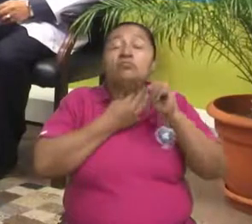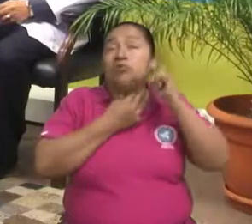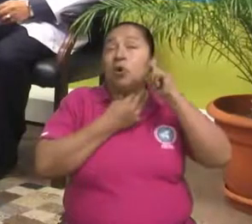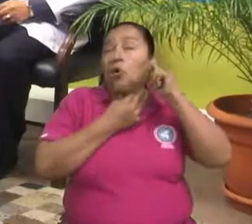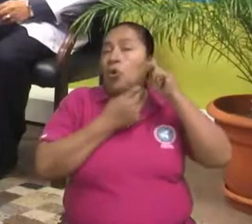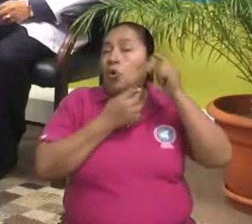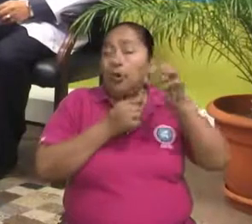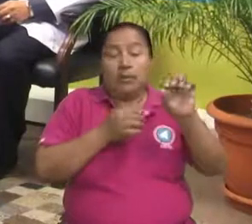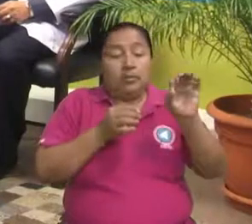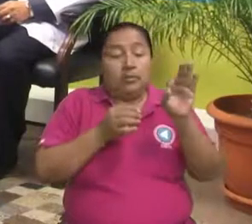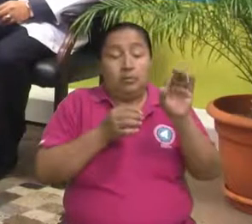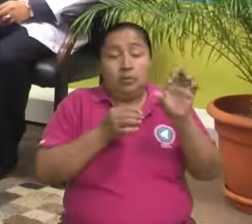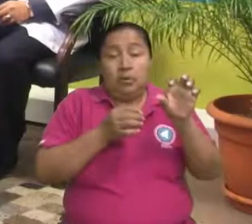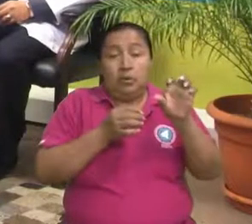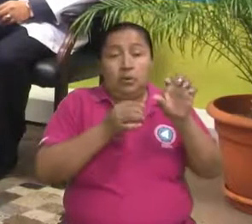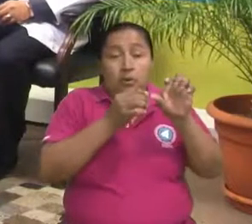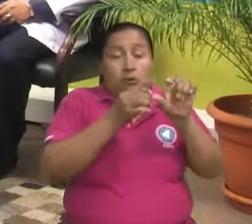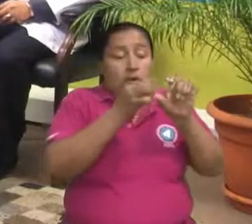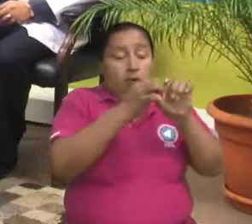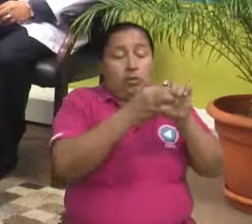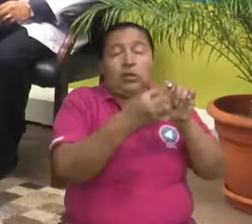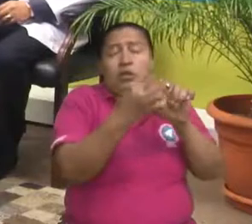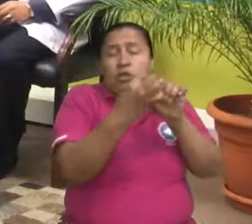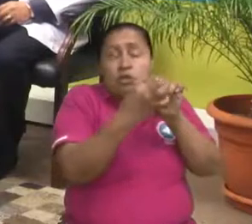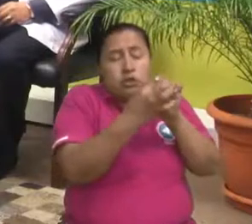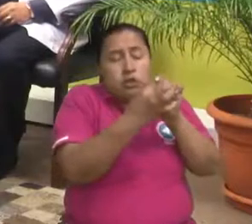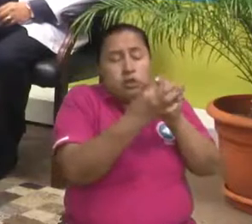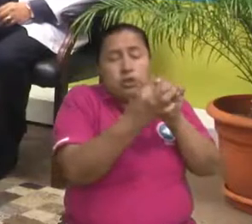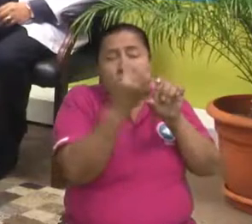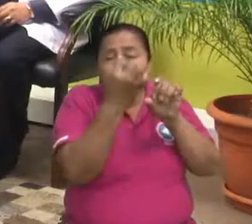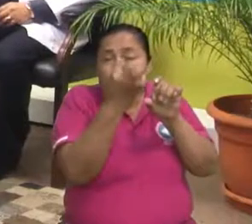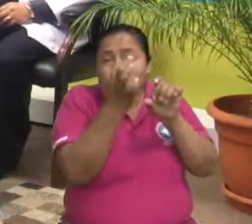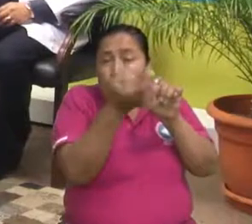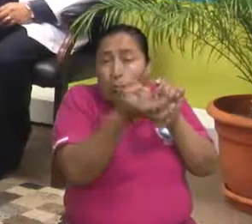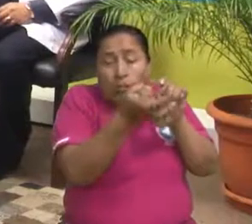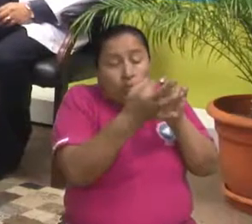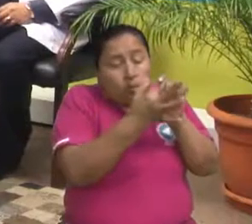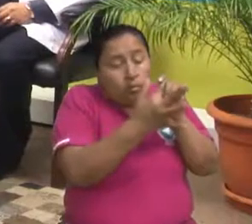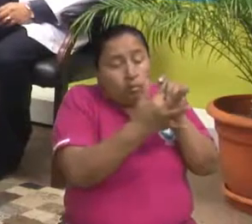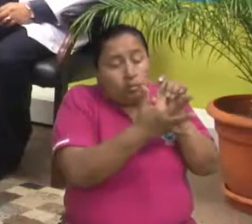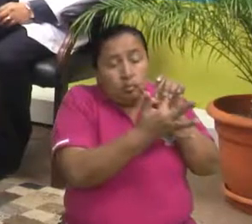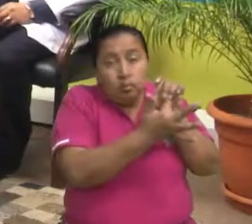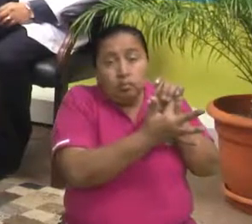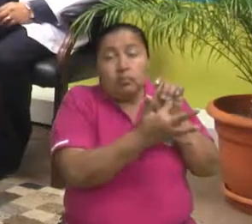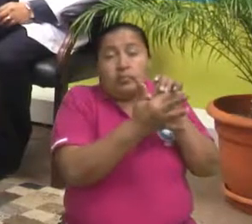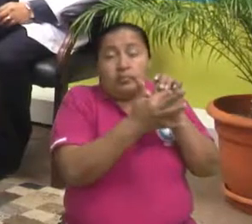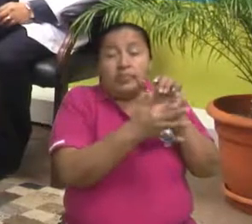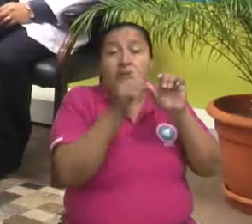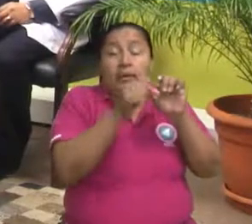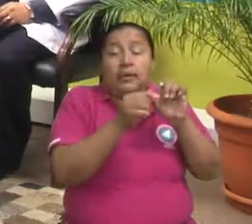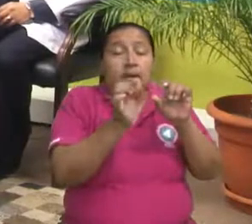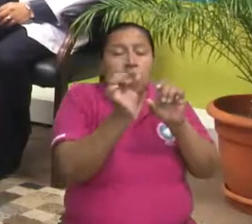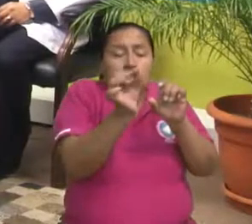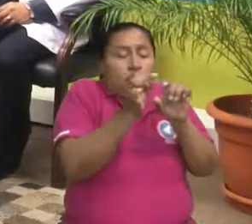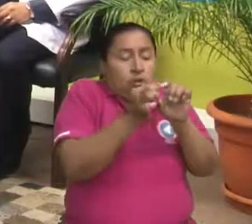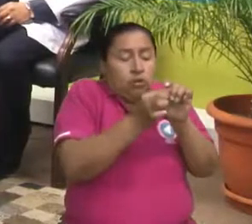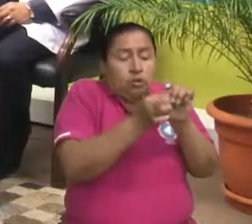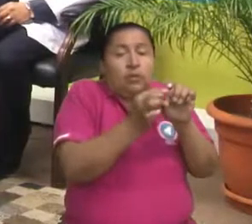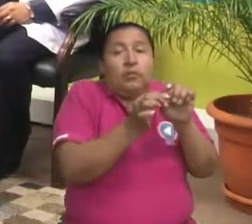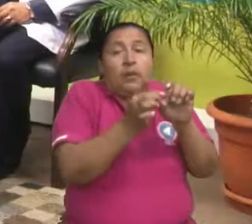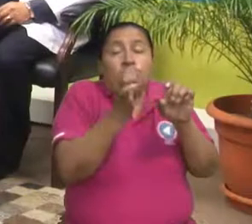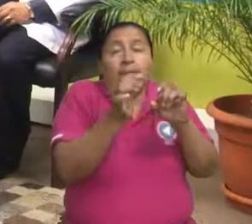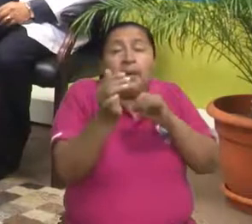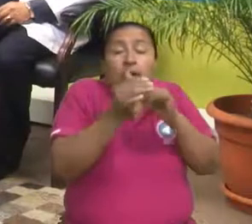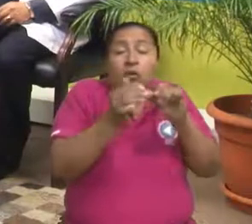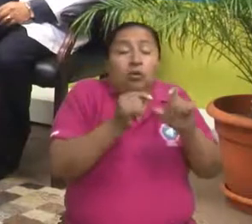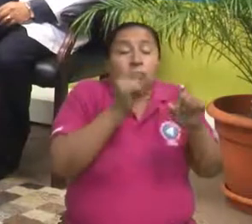medio es muy pequeño. Sí, y aparte pequeños, de que es pequeño, es corto, más corto